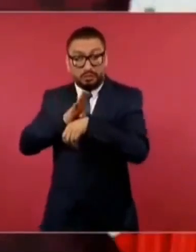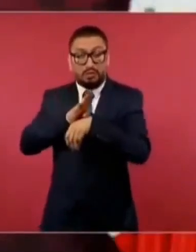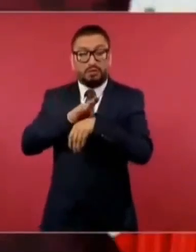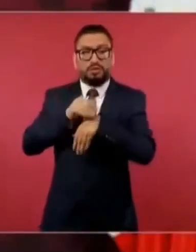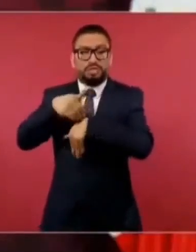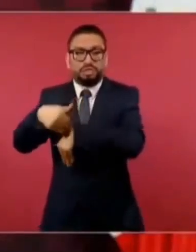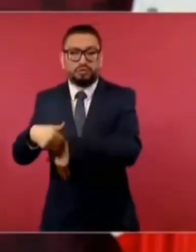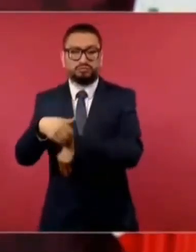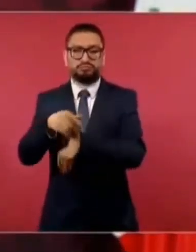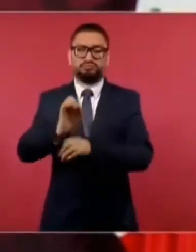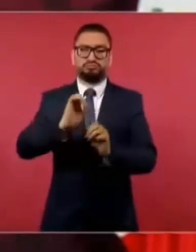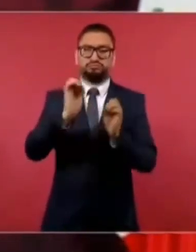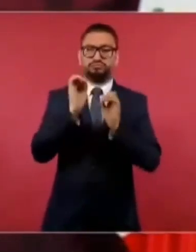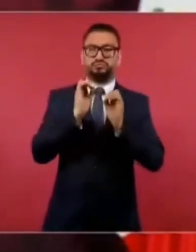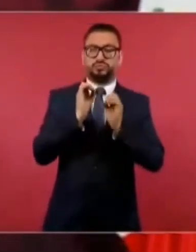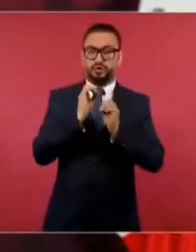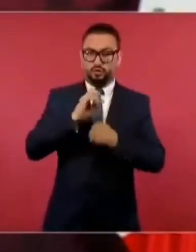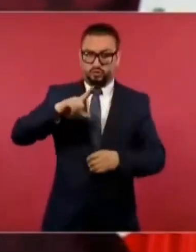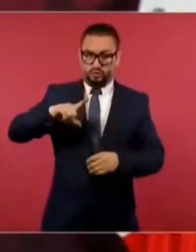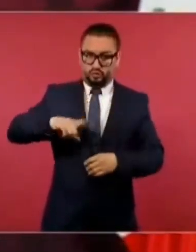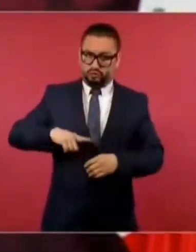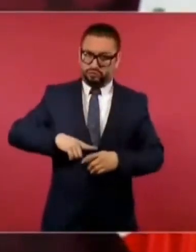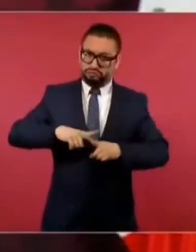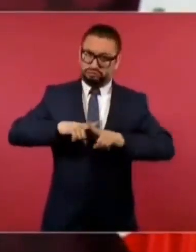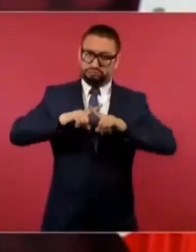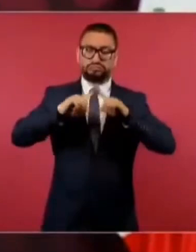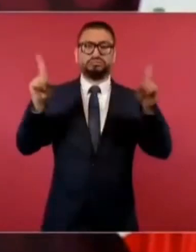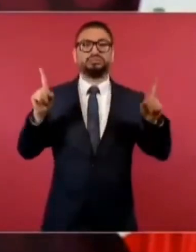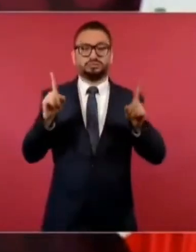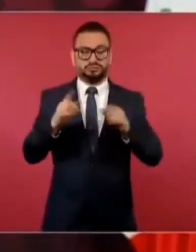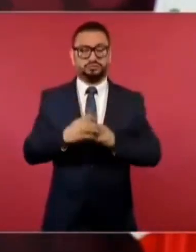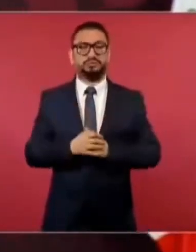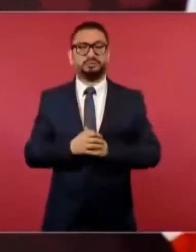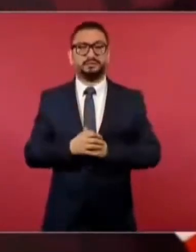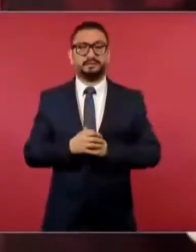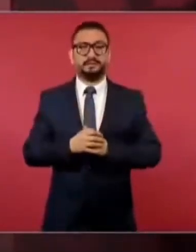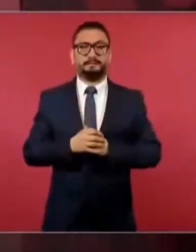Y no se tiene un gobierno que